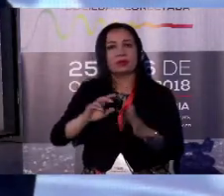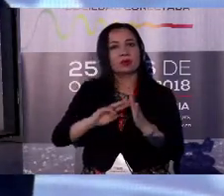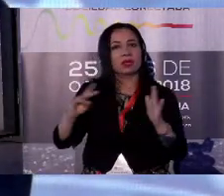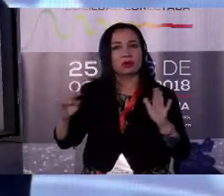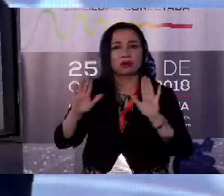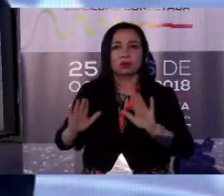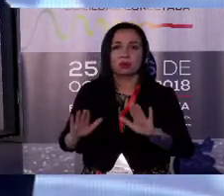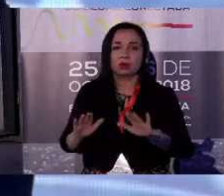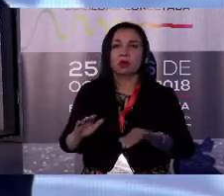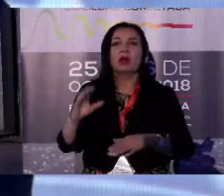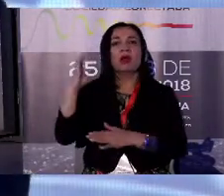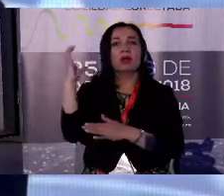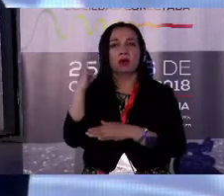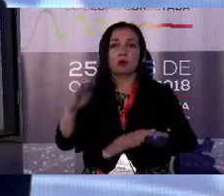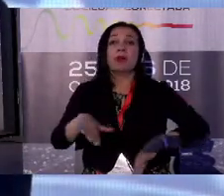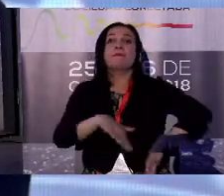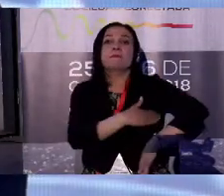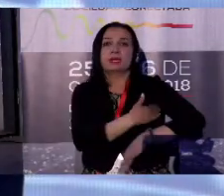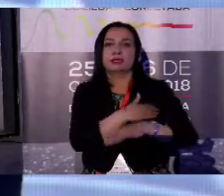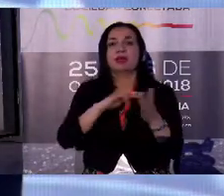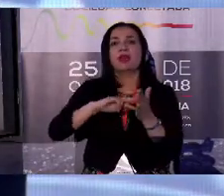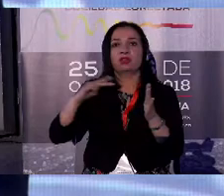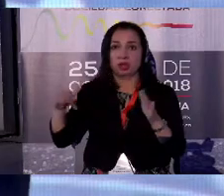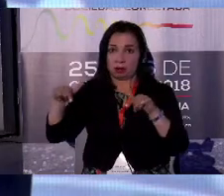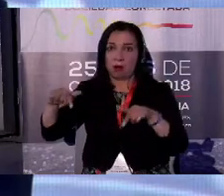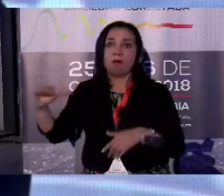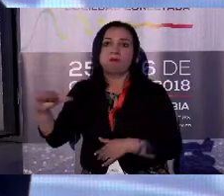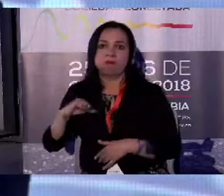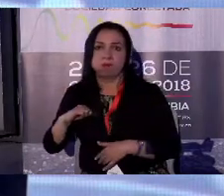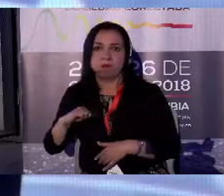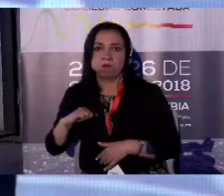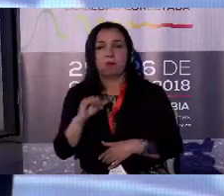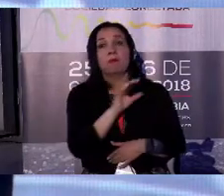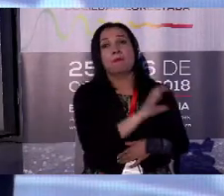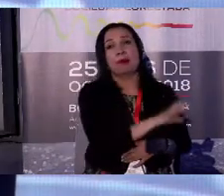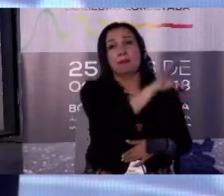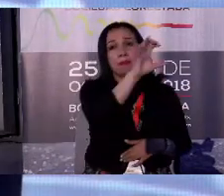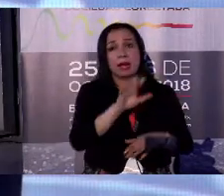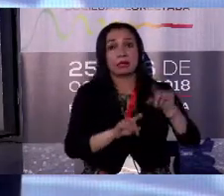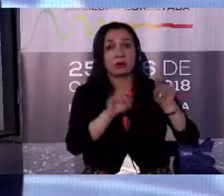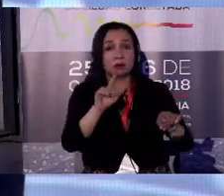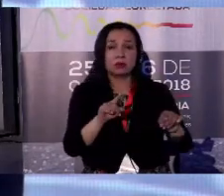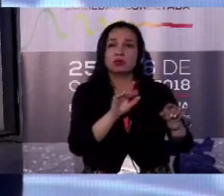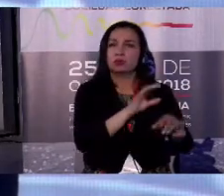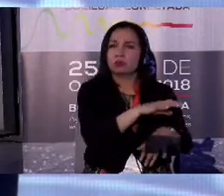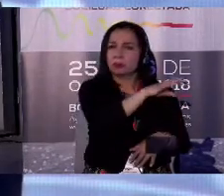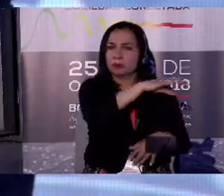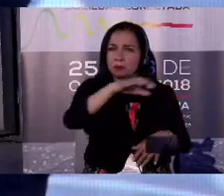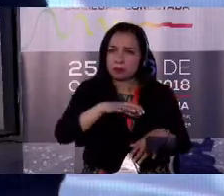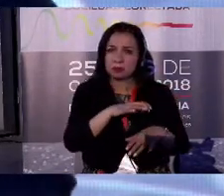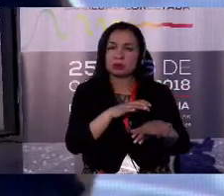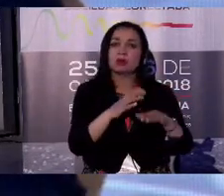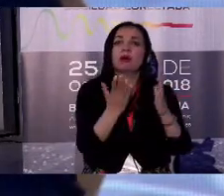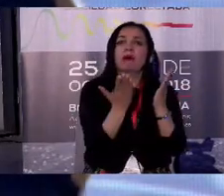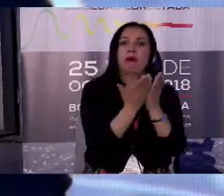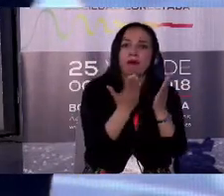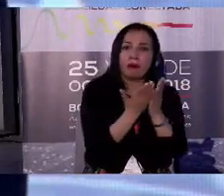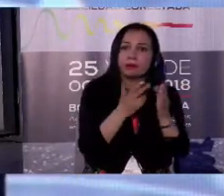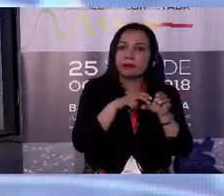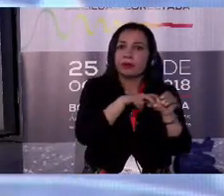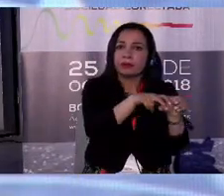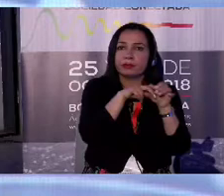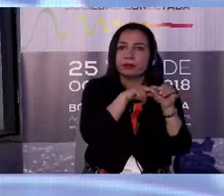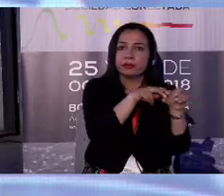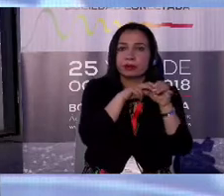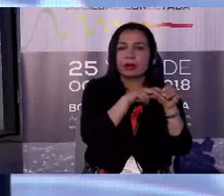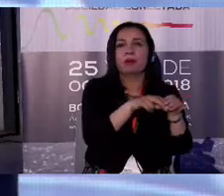tener un ministerio TIC, pero en otros países a veces estos sectores caen al lado de la educación o caen con el transporte o caen